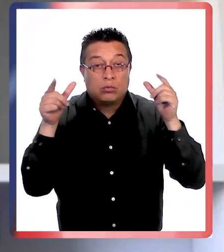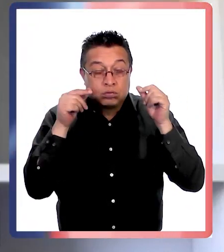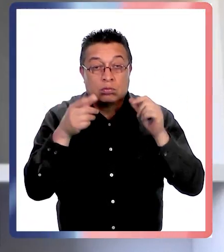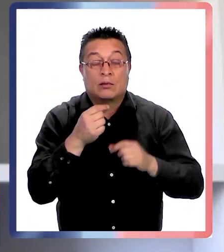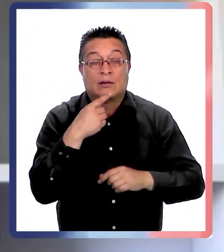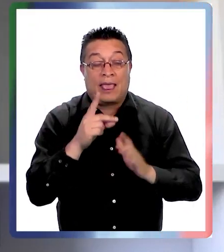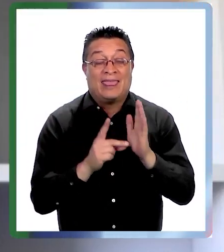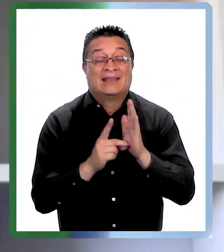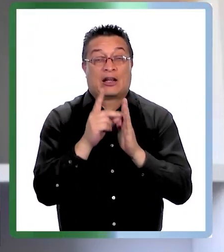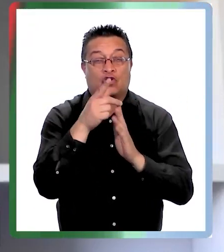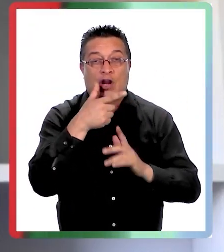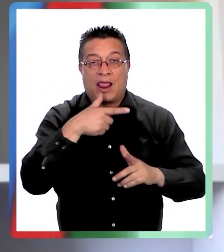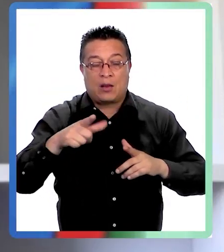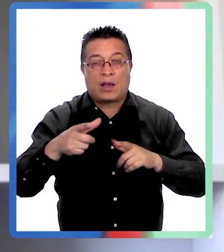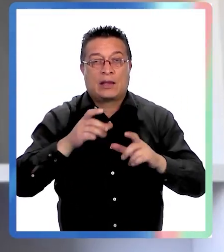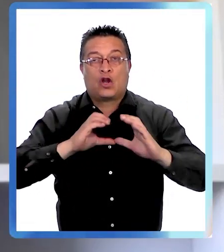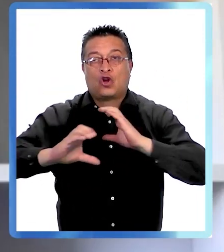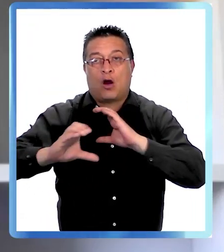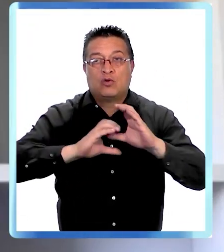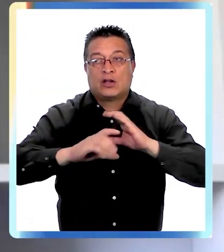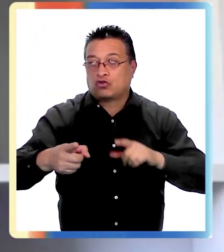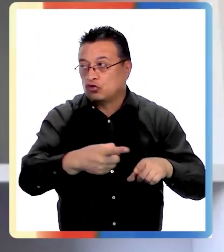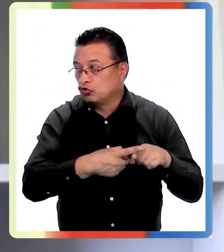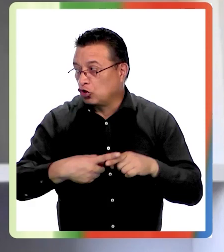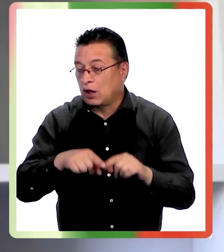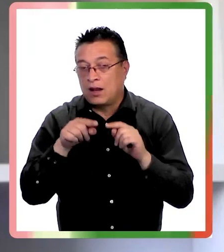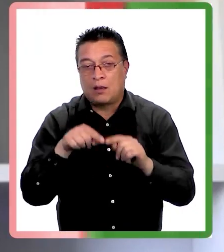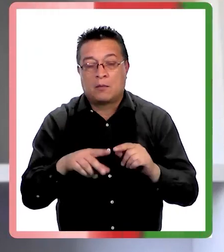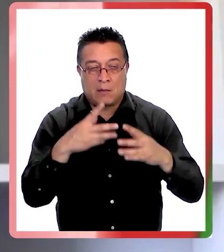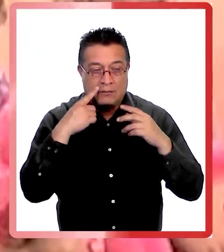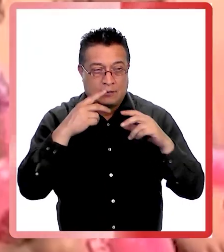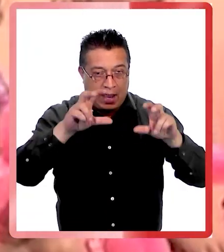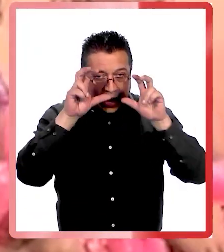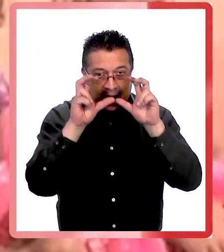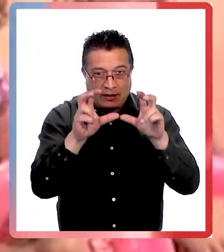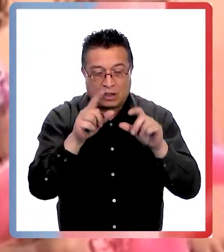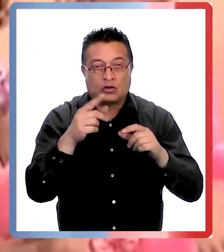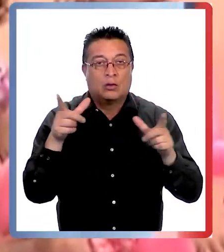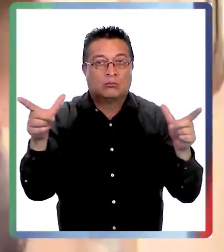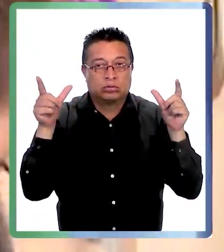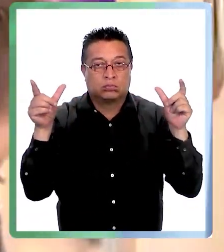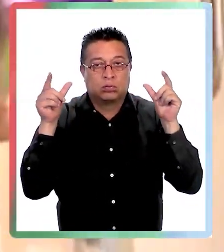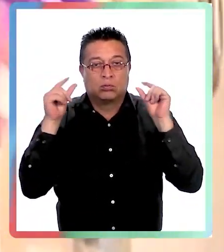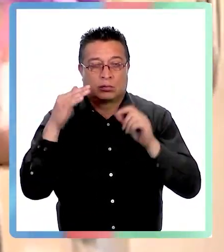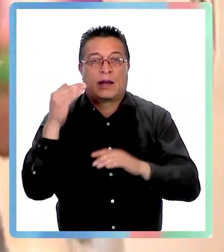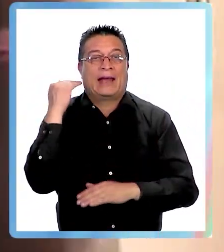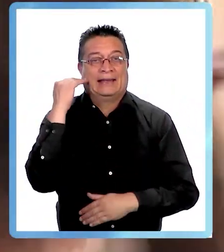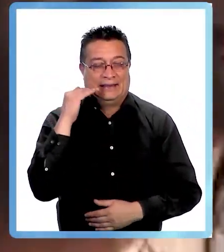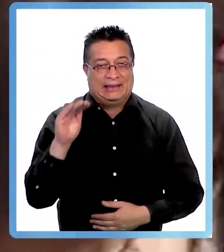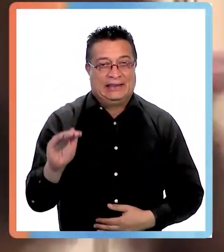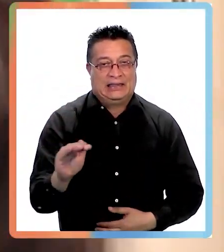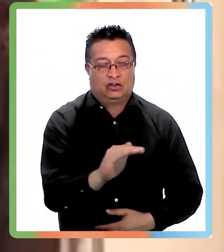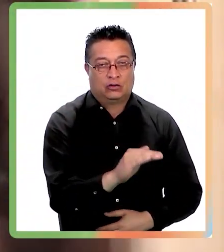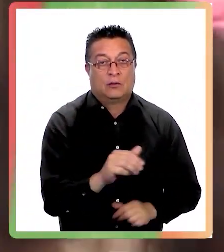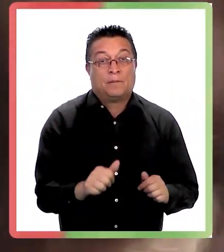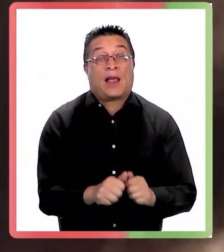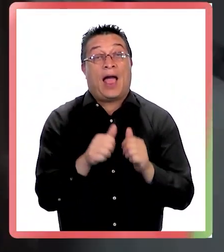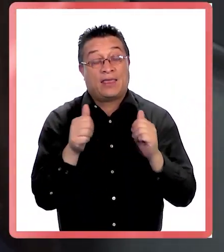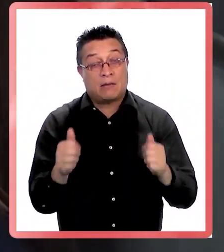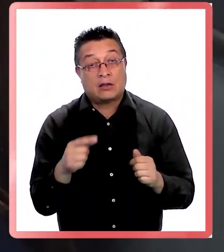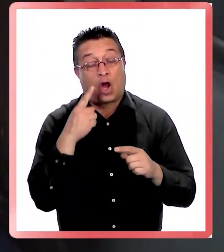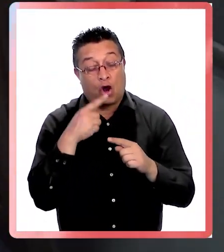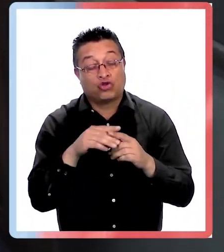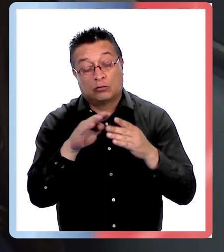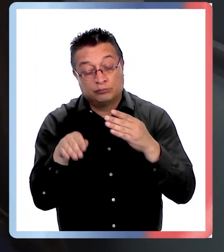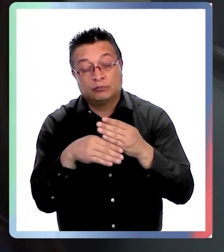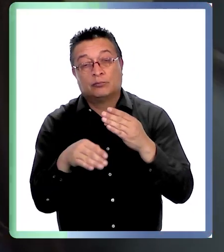desarrolla el lenguaje, la comunicación social. Entonces también estamos muy atentos a las pérdidas auditivas en niños. Y además se